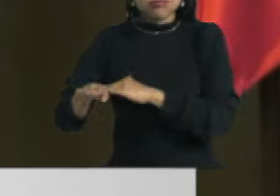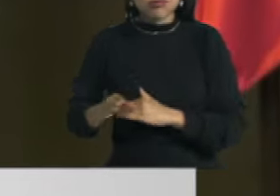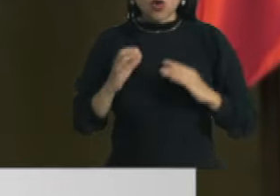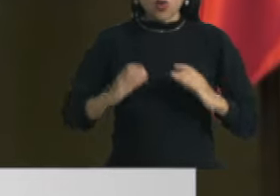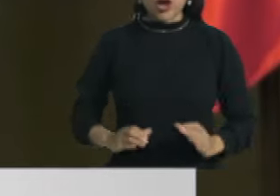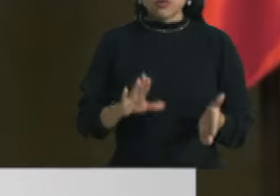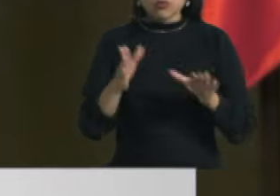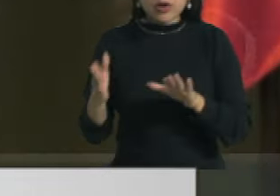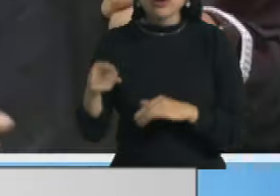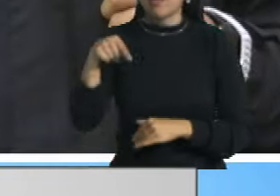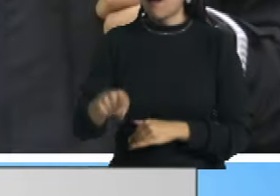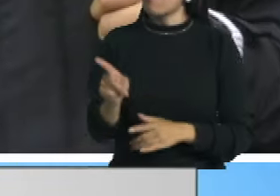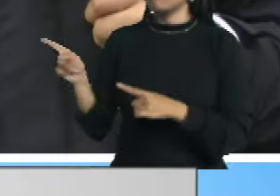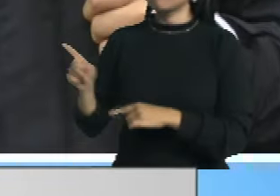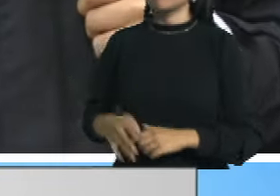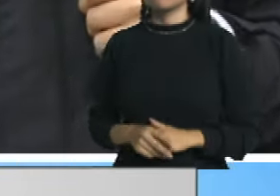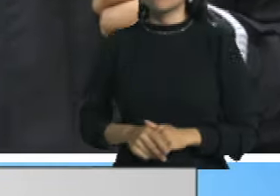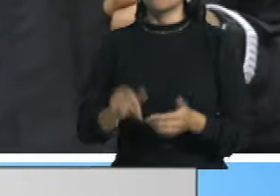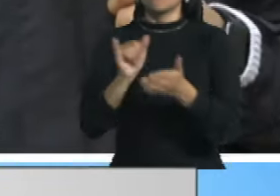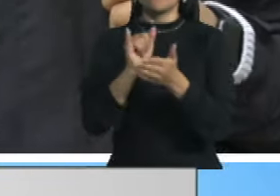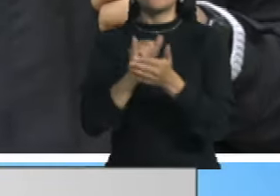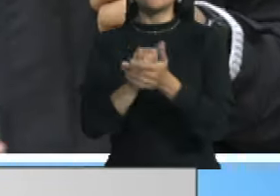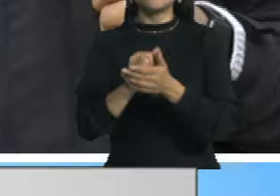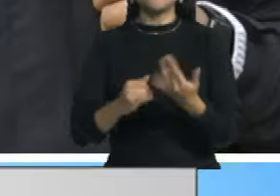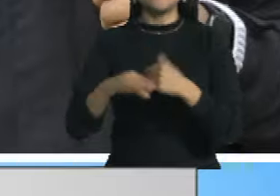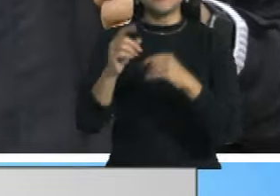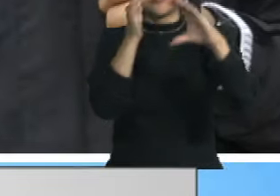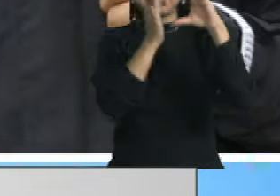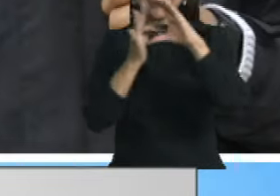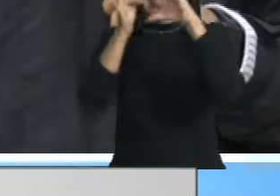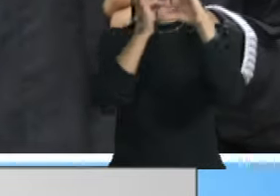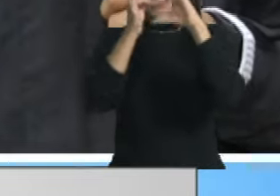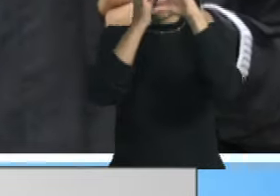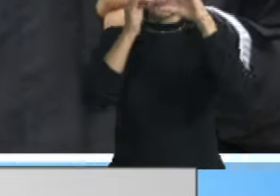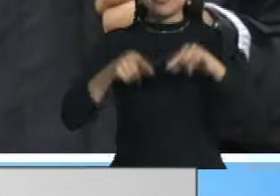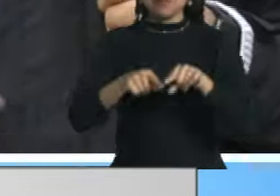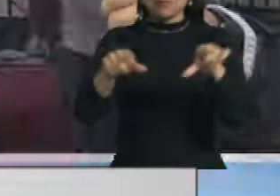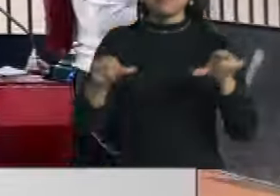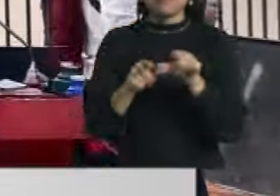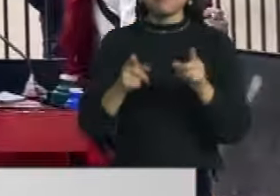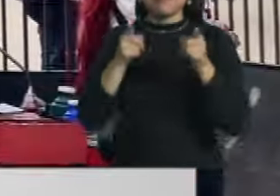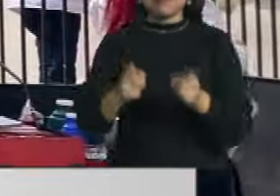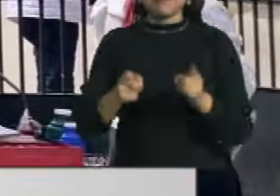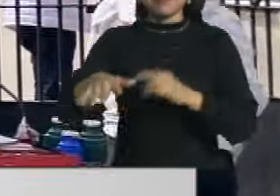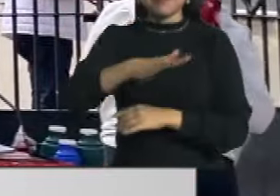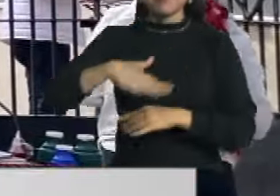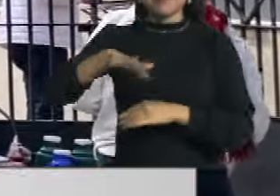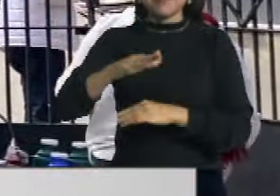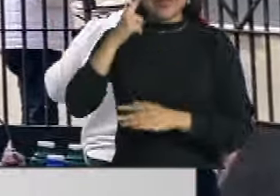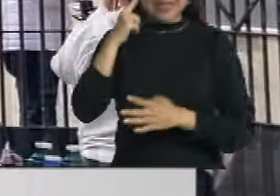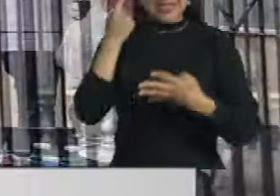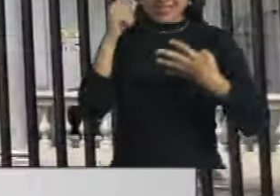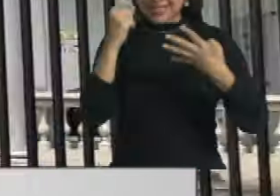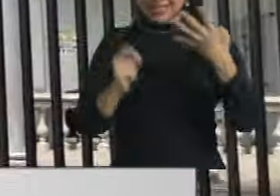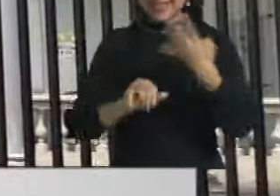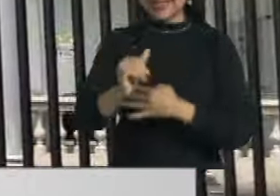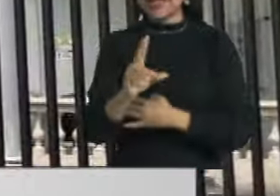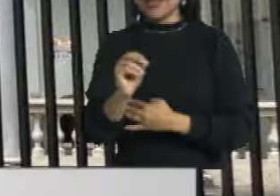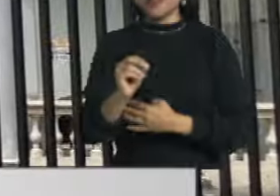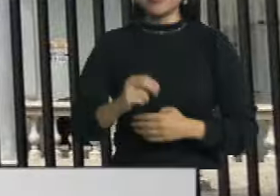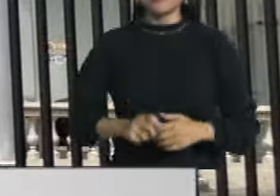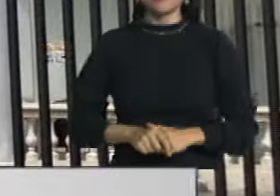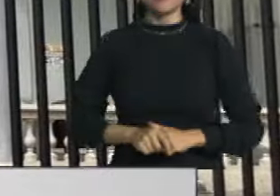falencias a nivel de contratación y es por ello que la Contraloría también está visitando cada uno de estos cementerios distritales para determinar si se está cumpliendo o no con el contrato.